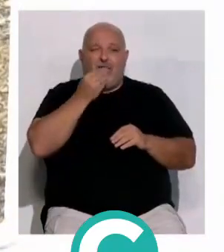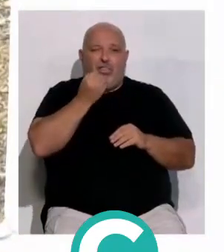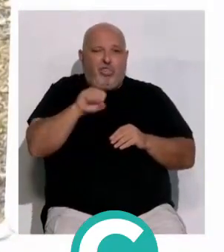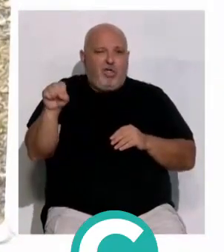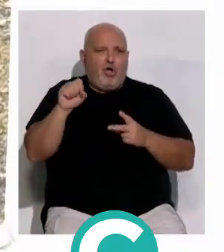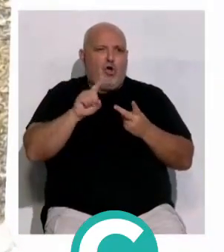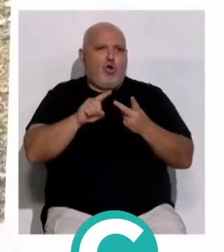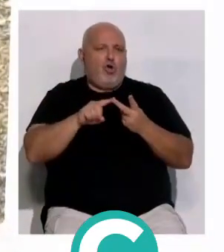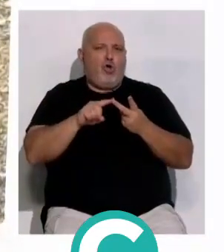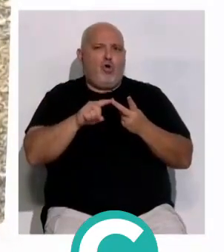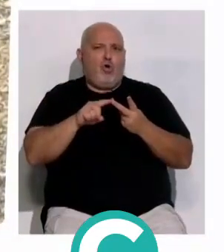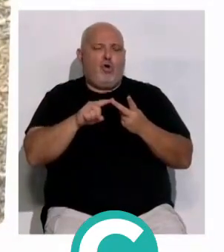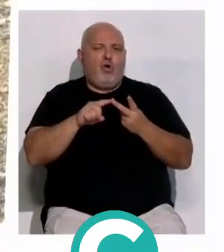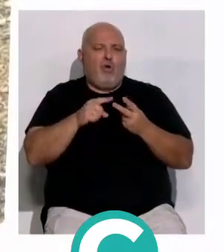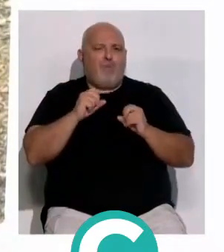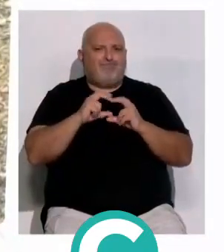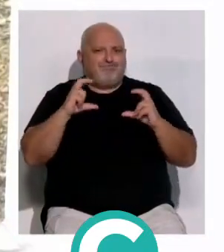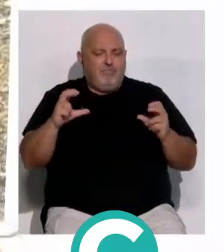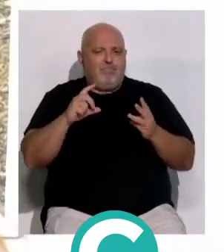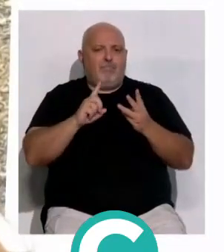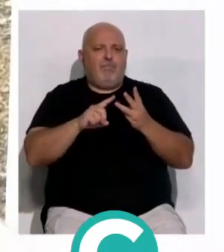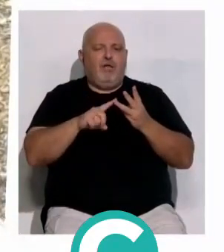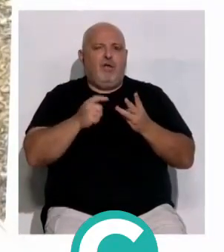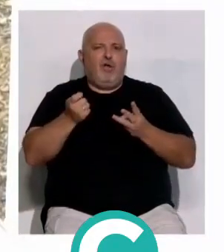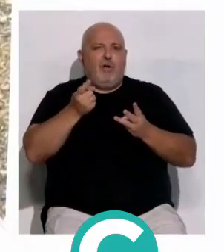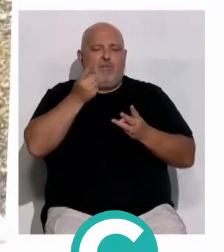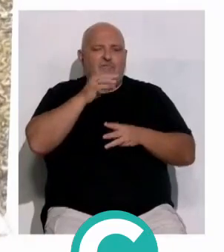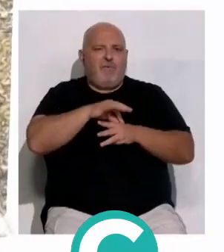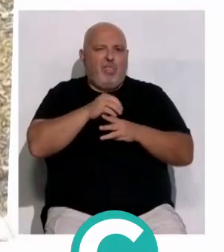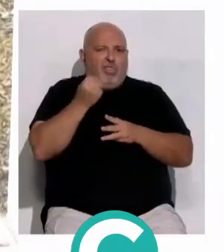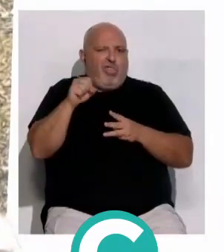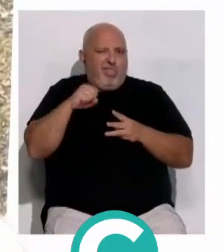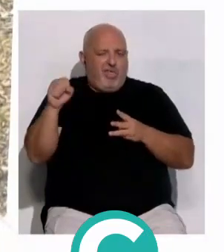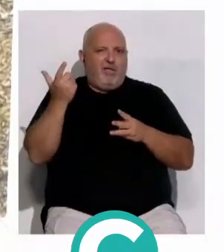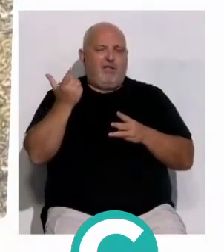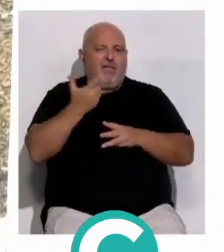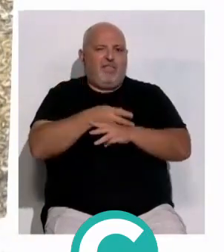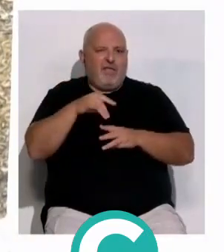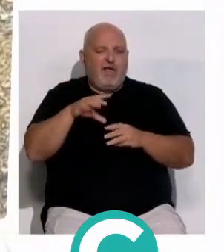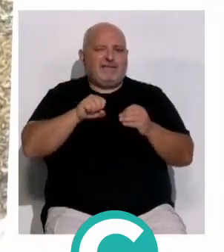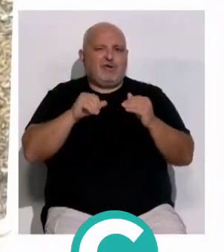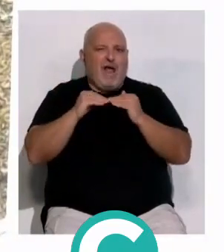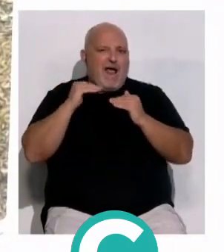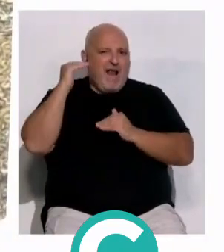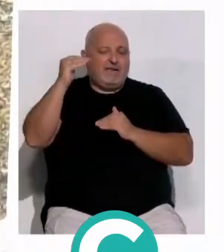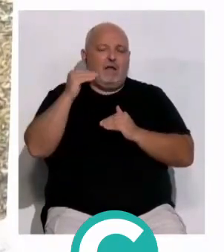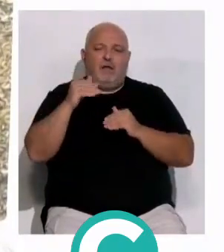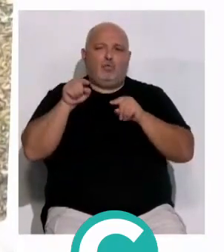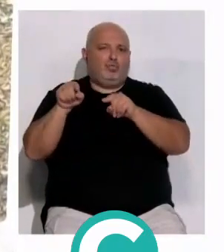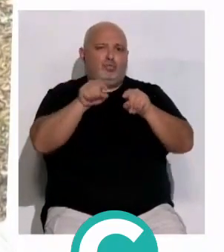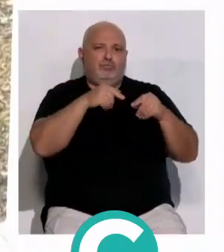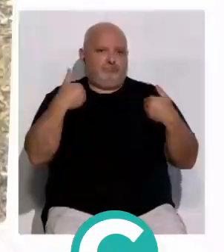alimenticios, el sobrepeso, el mal control de las enfermedades de la diabetes, de la hipertensión, está en sus manos.